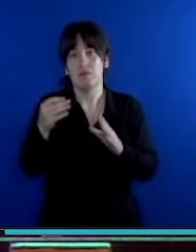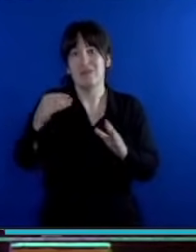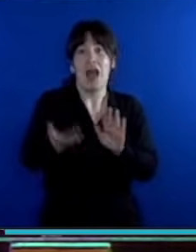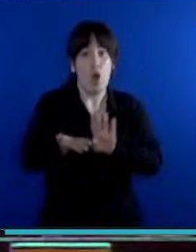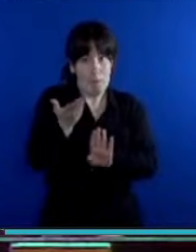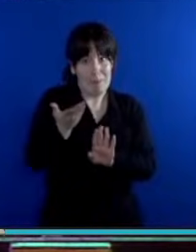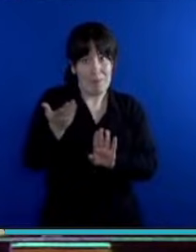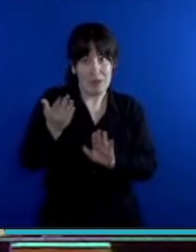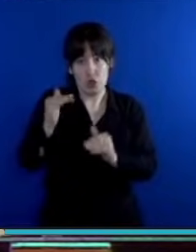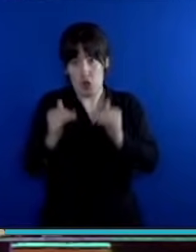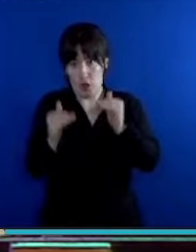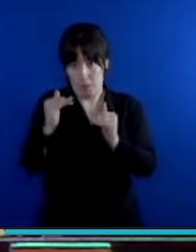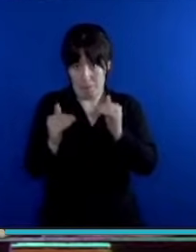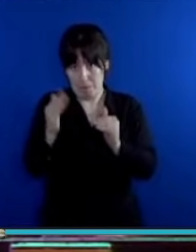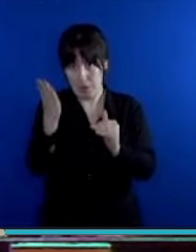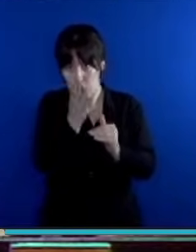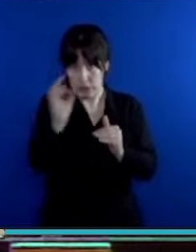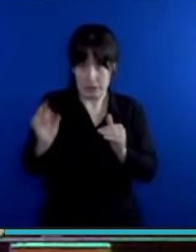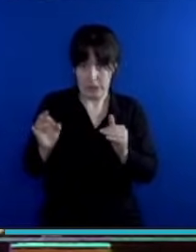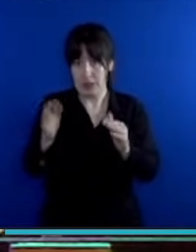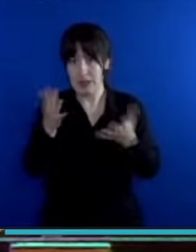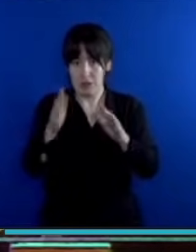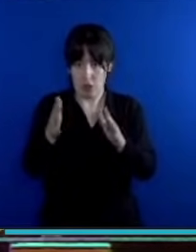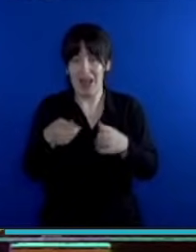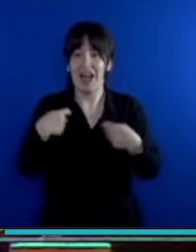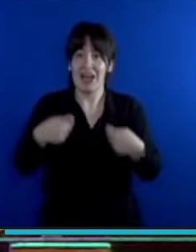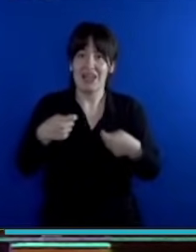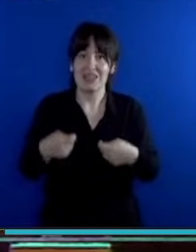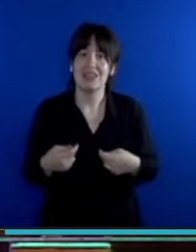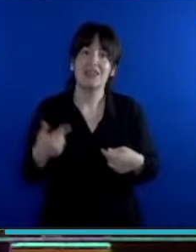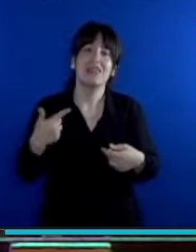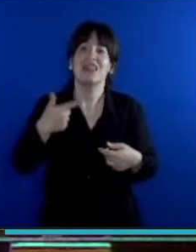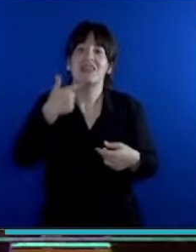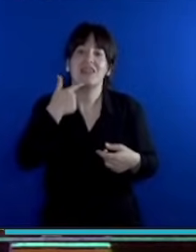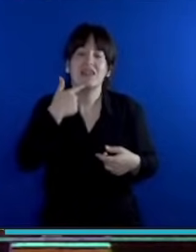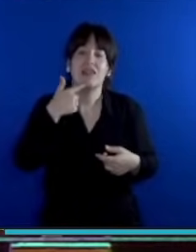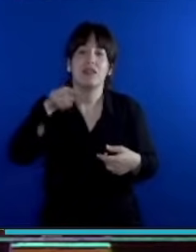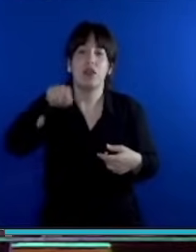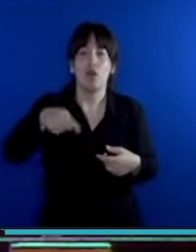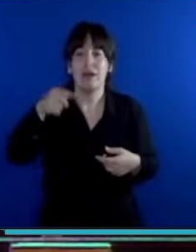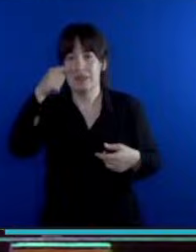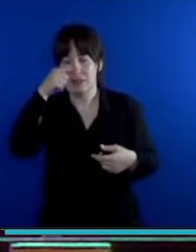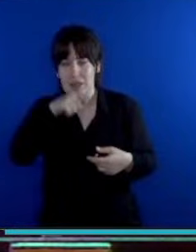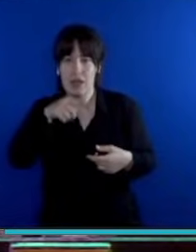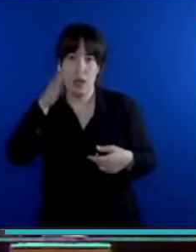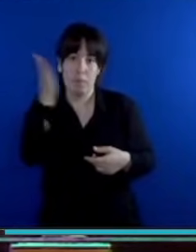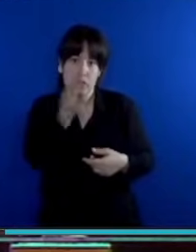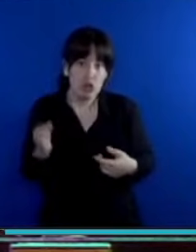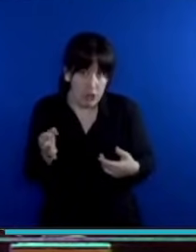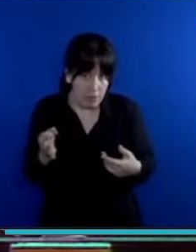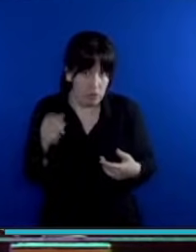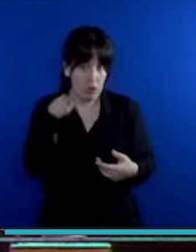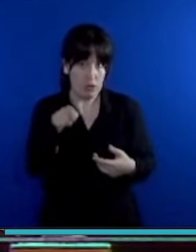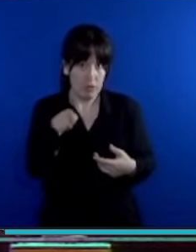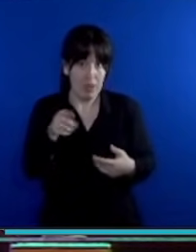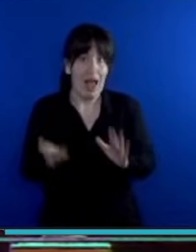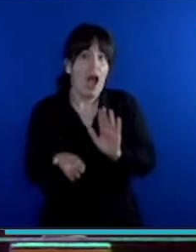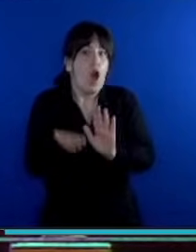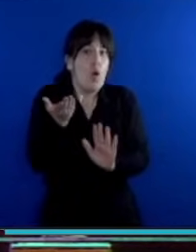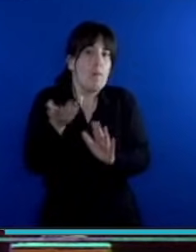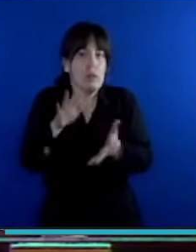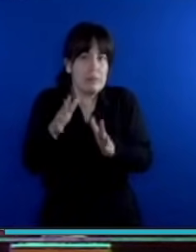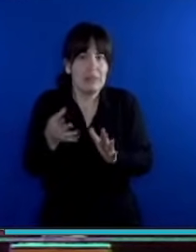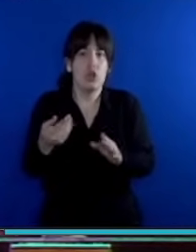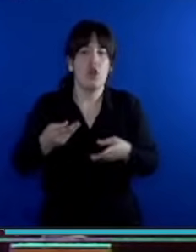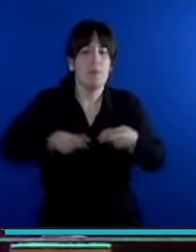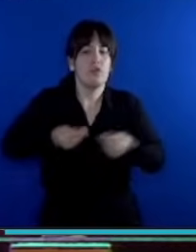aumento promedio, del gasto del presupuesto es del 17,7%. 17,7% el aumento promedio del